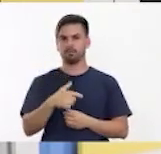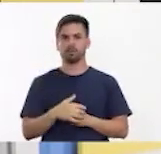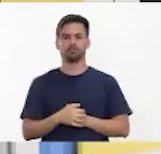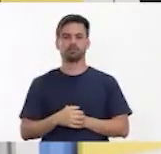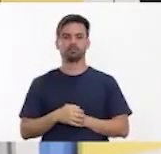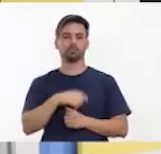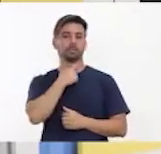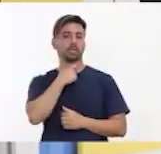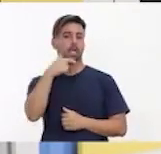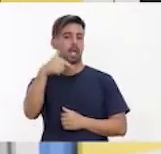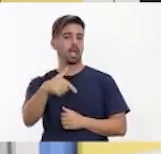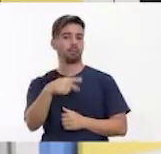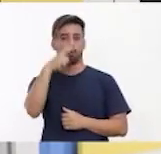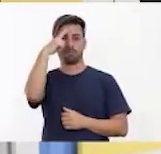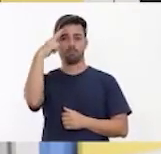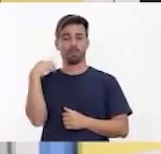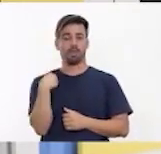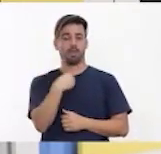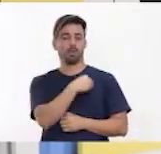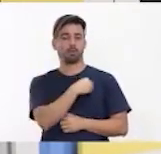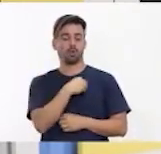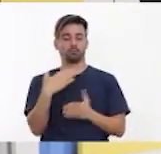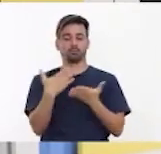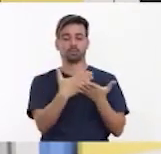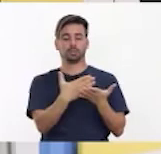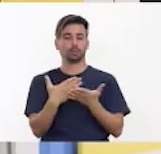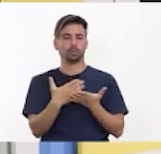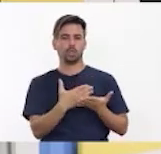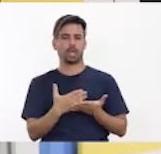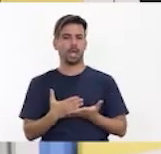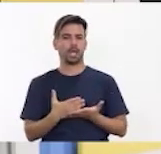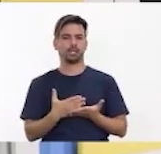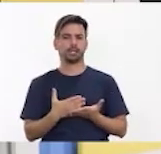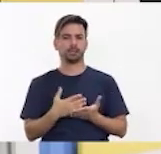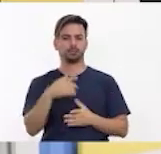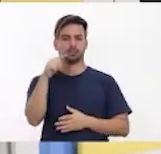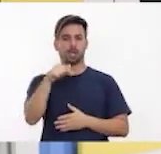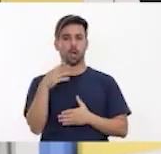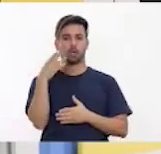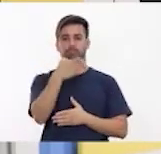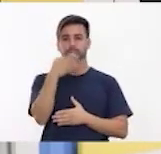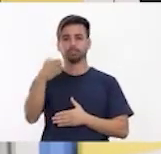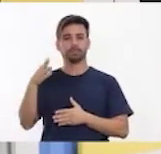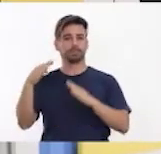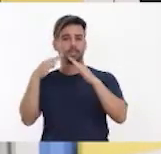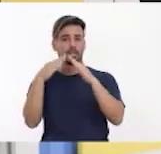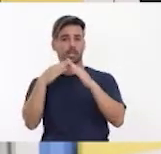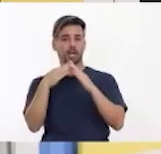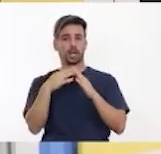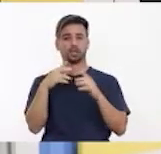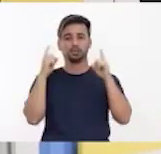Los médicos, los estudiantes de medicina que están haciendo pesquisajes,